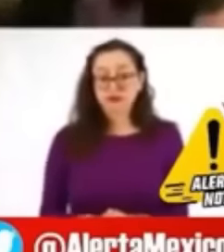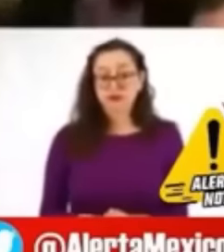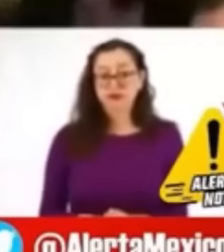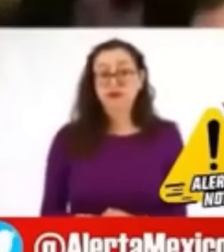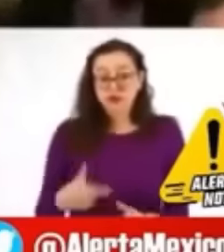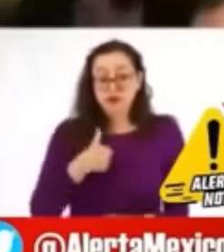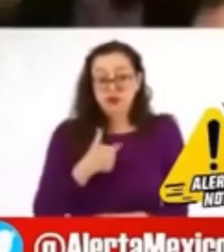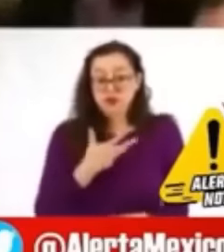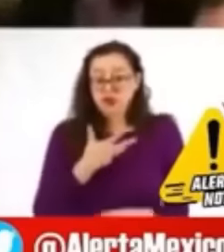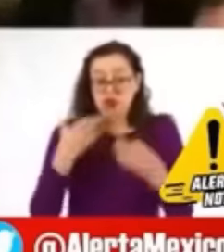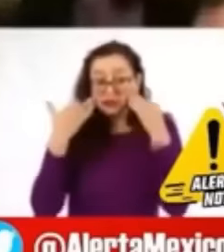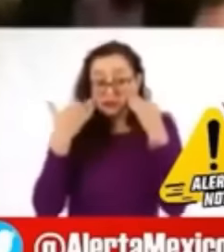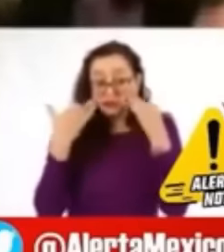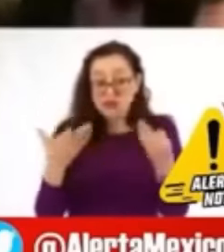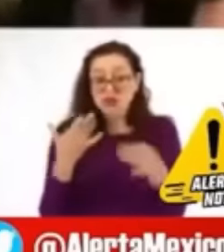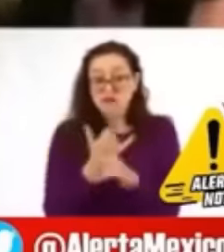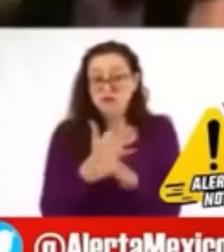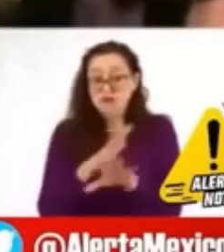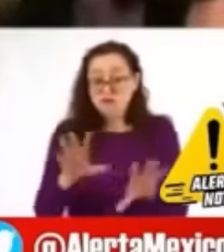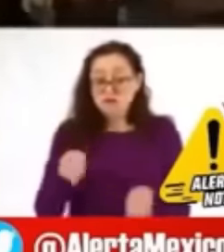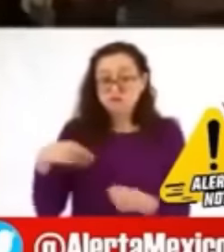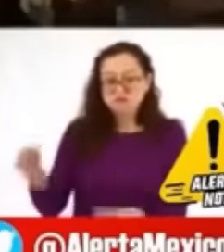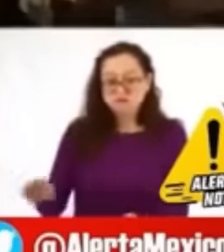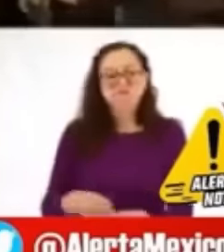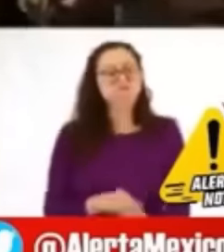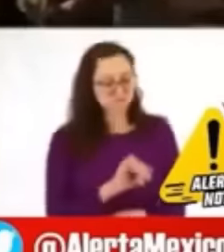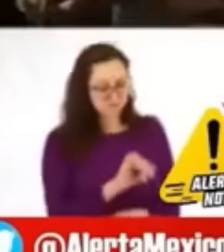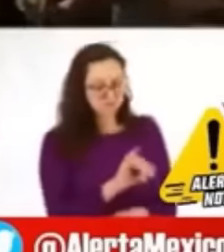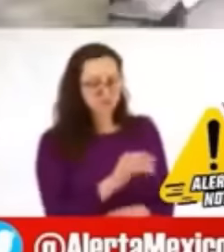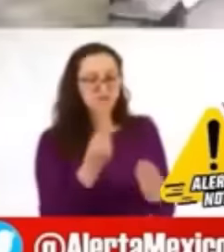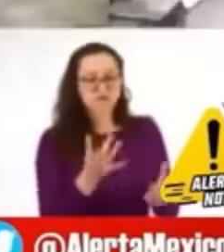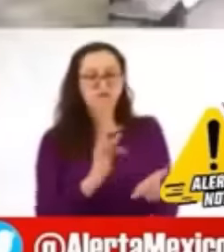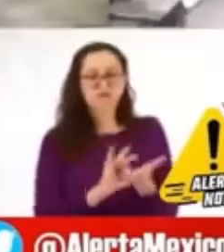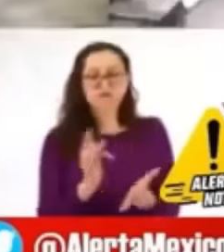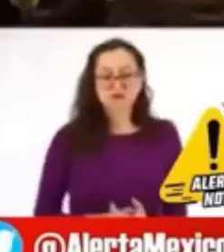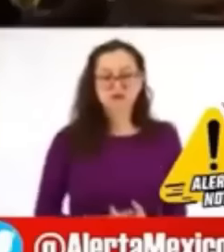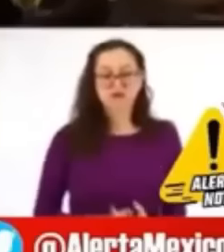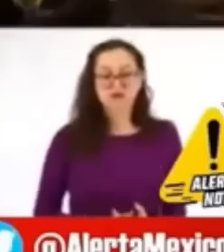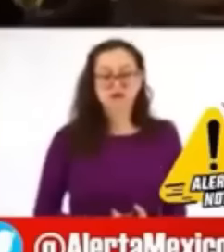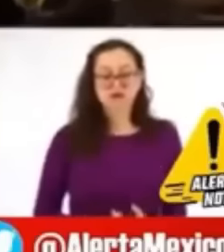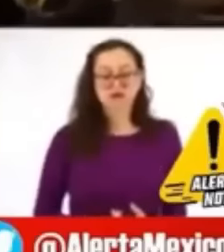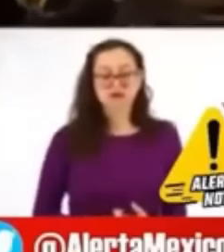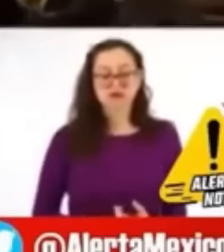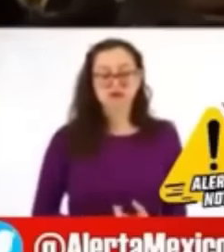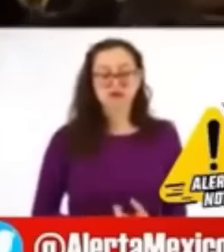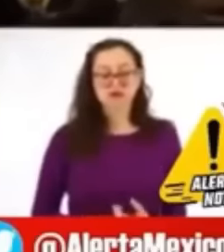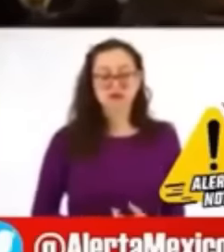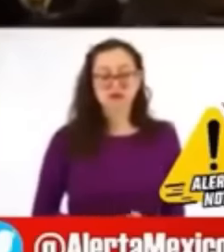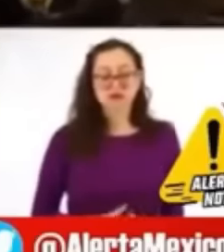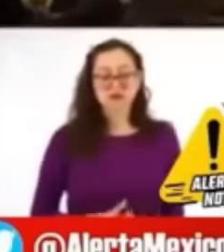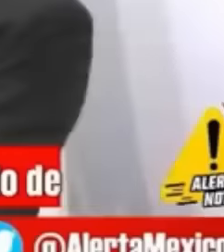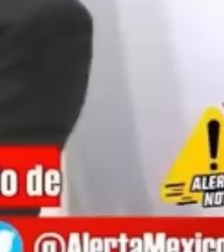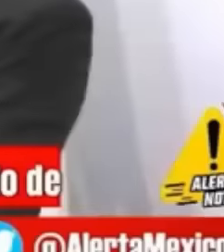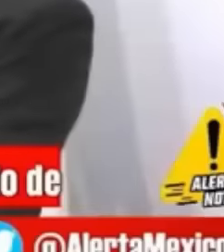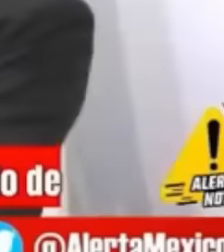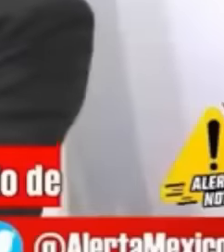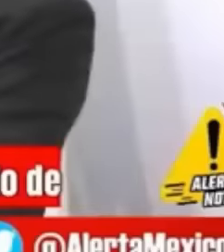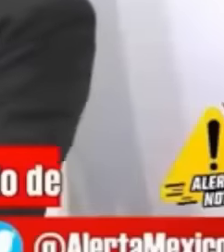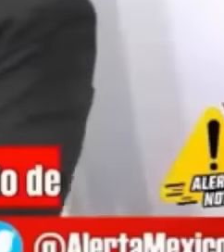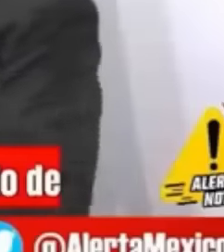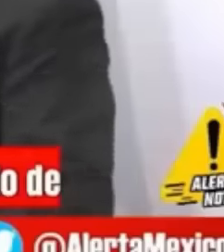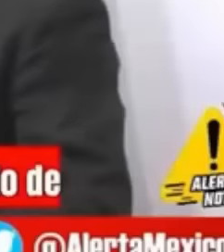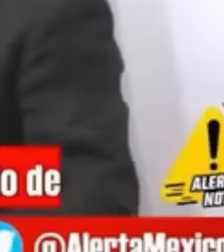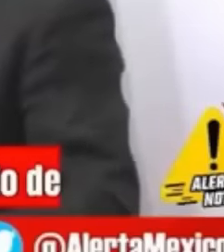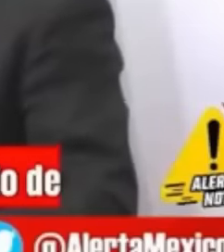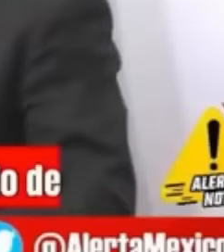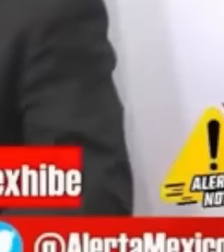con los testigos y la información que tiene. Sí. Muchas gracias, doctor. Gracias. Pero es el jefe del inmobiliario. Ahí está.